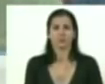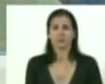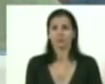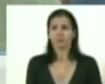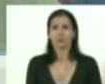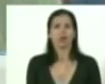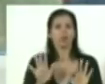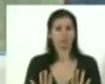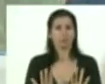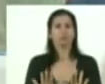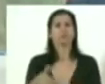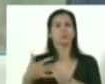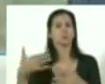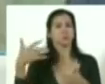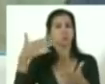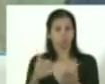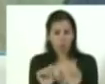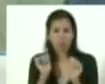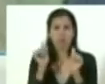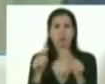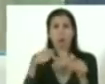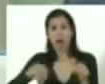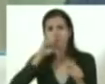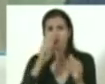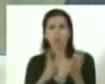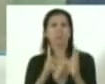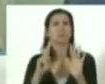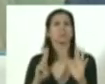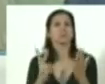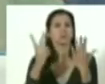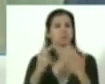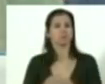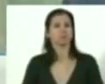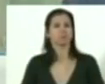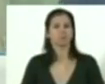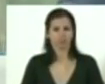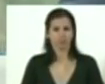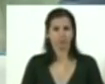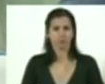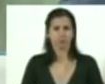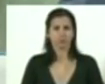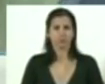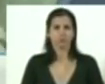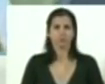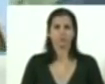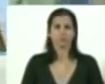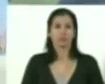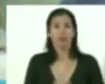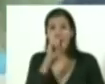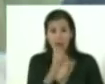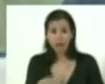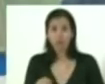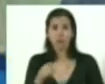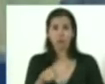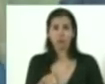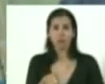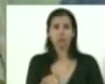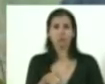Y así hemos comenzado este año 2017, año que